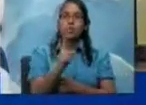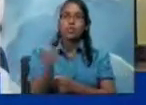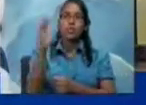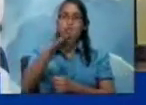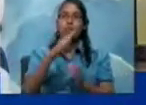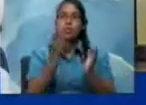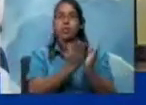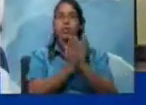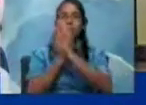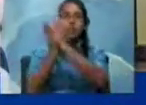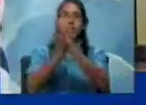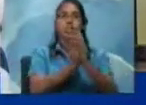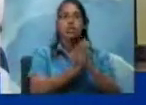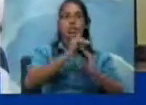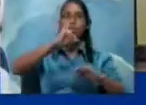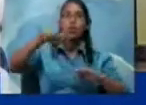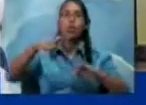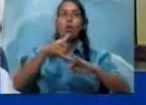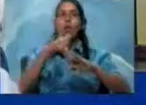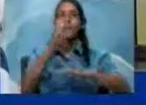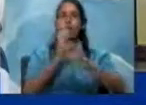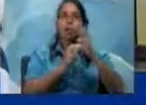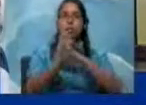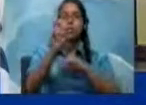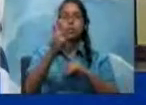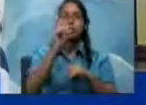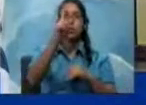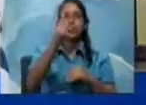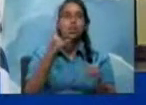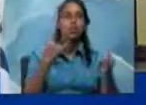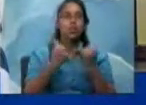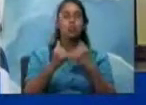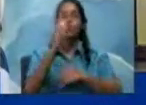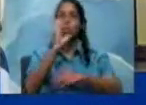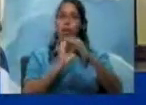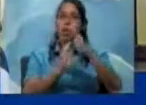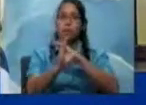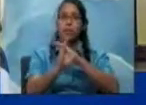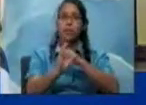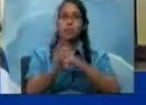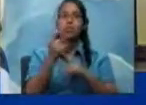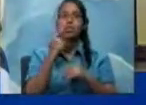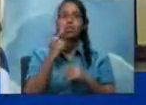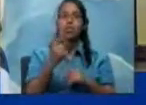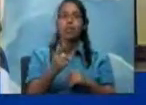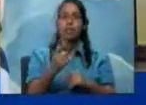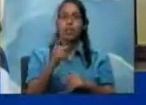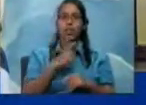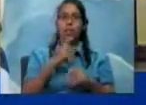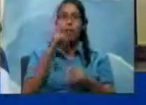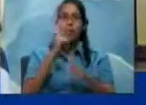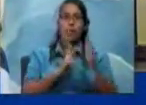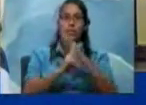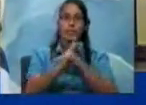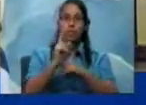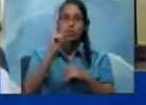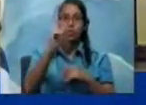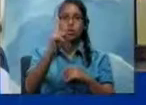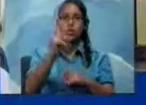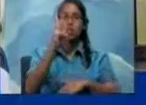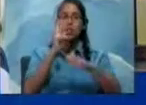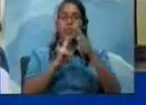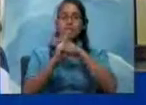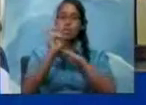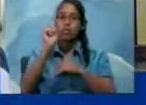estudiando Juan capítulo 21 el último capítulo Mira como dice el versículo 1 y el